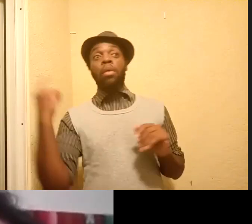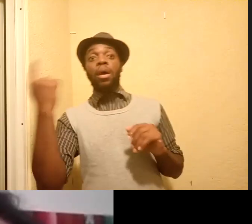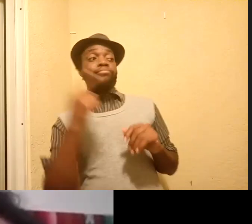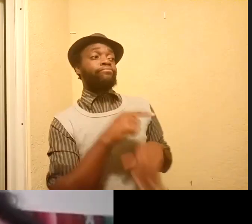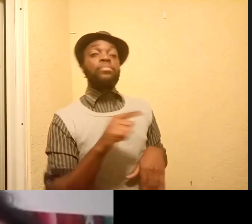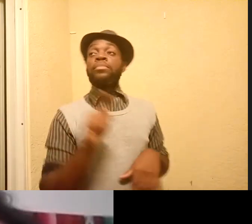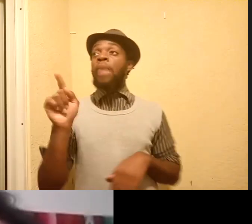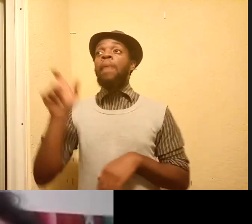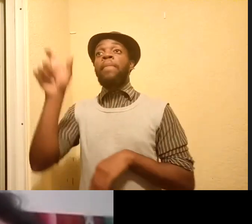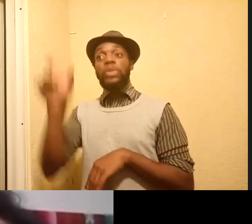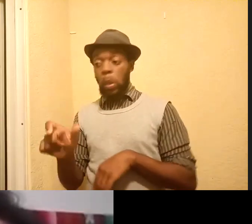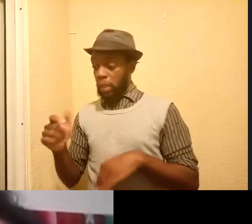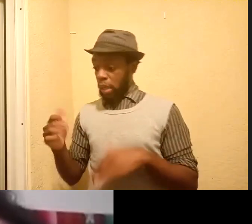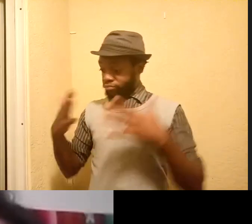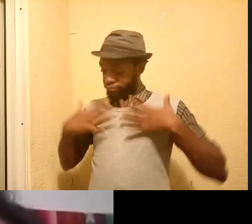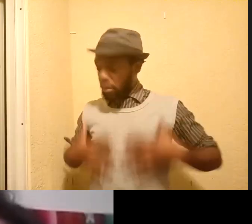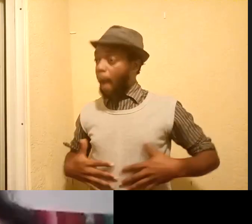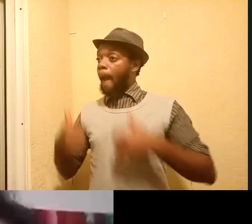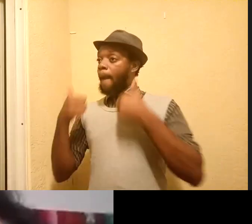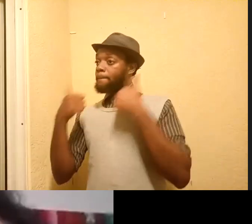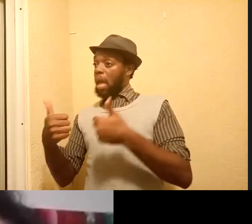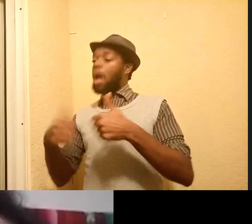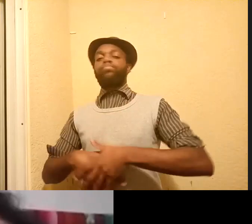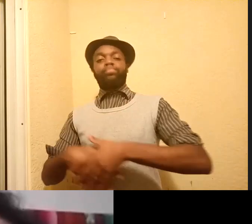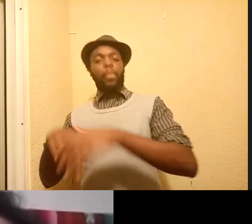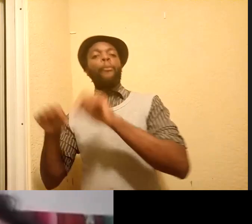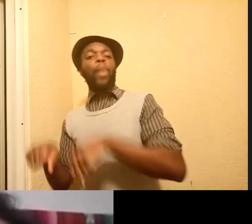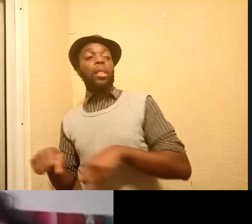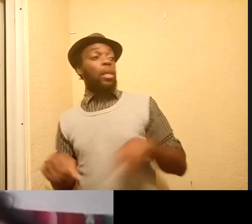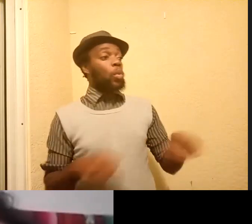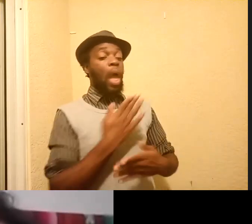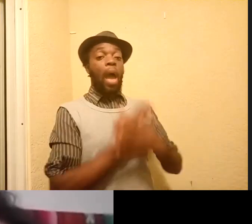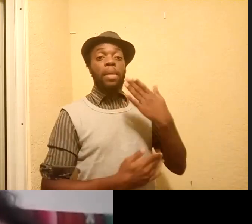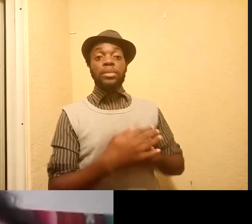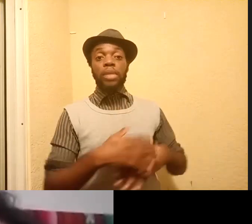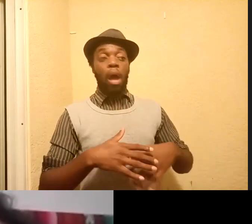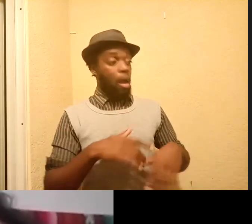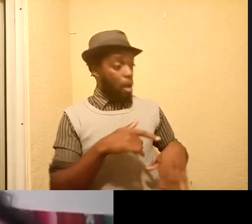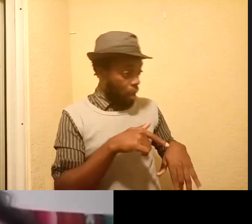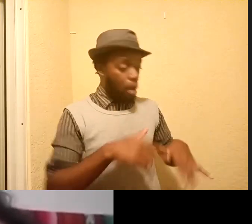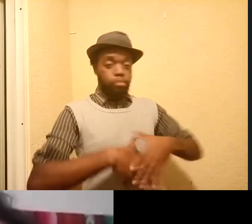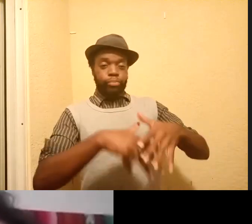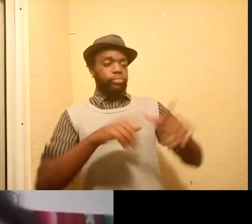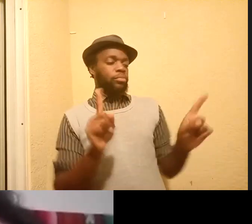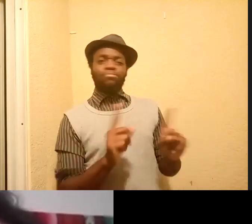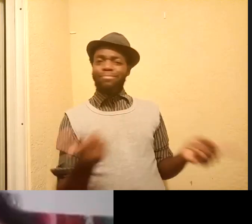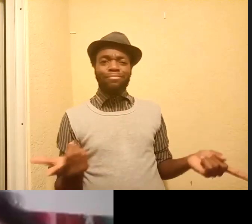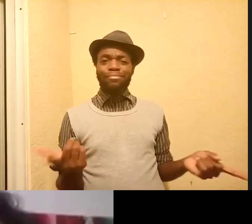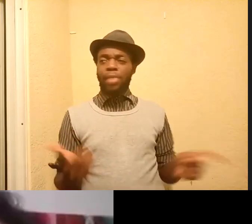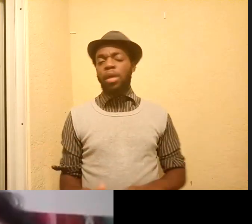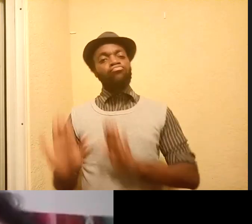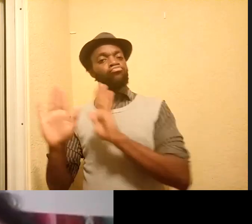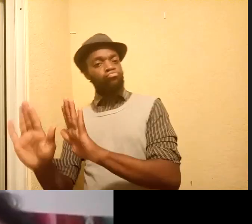normalizados, las personas con discapacidad podemos ejercerla de una manera diferente con esas adaptaciones